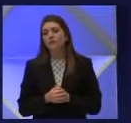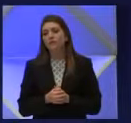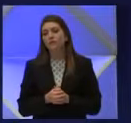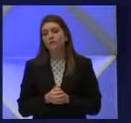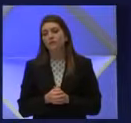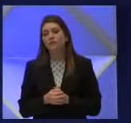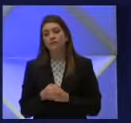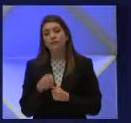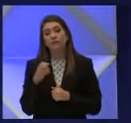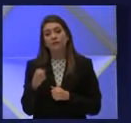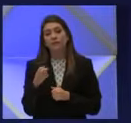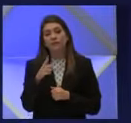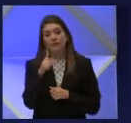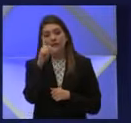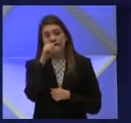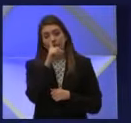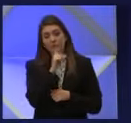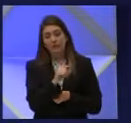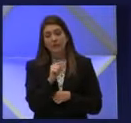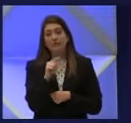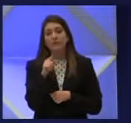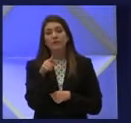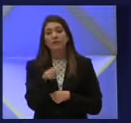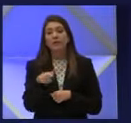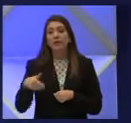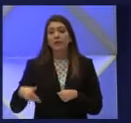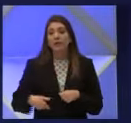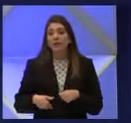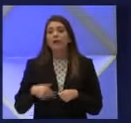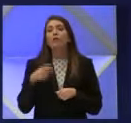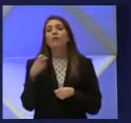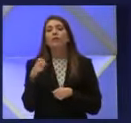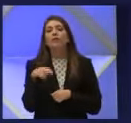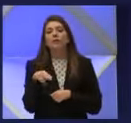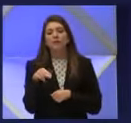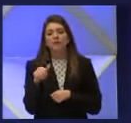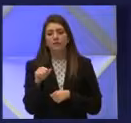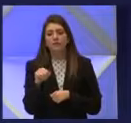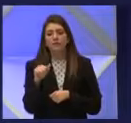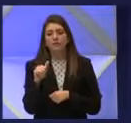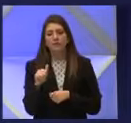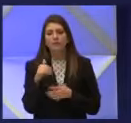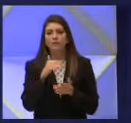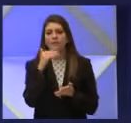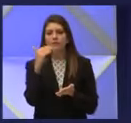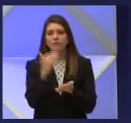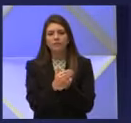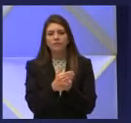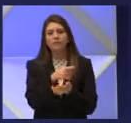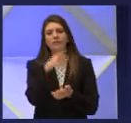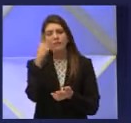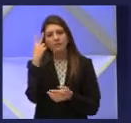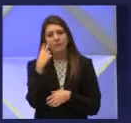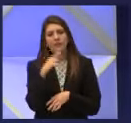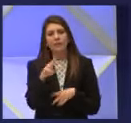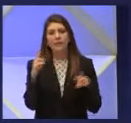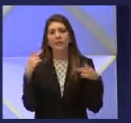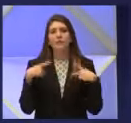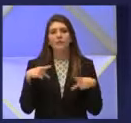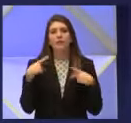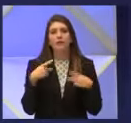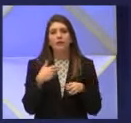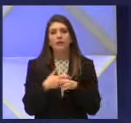terrible accidente la nasa de tuviese los viajes tripulados durante tres años mientras